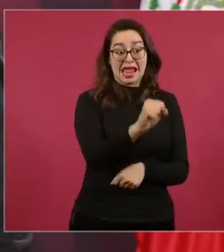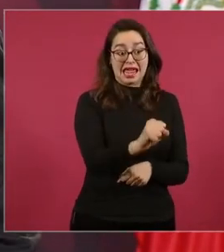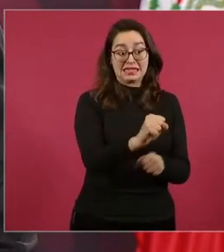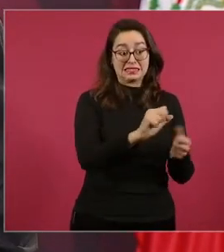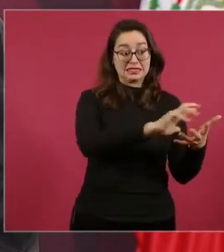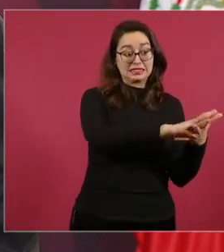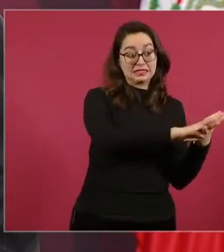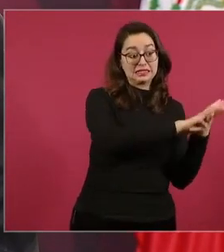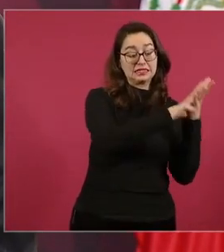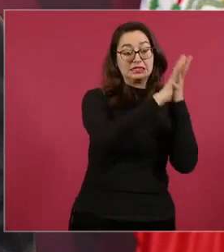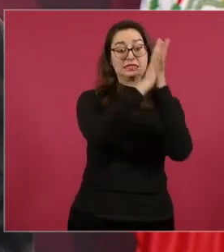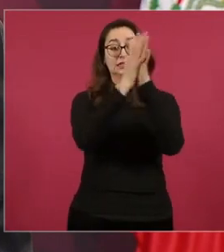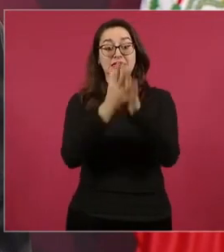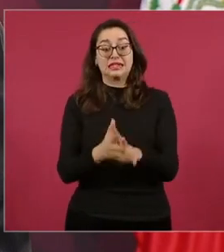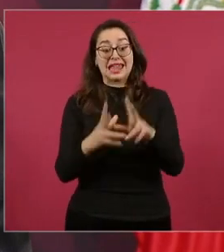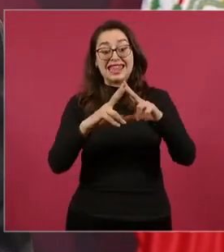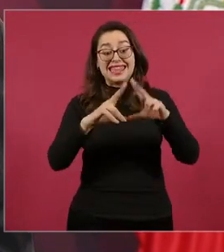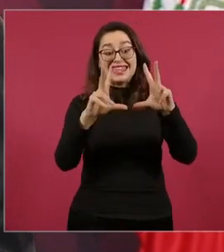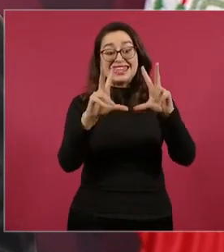Europa.